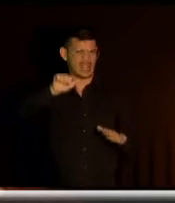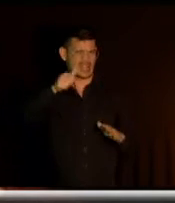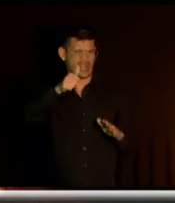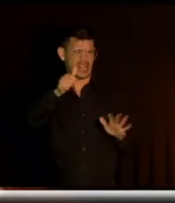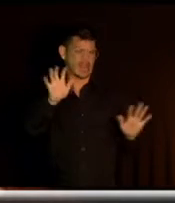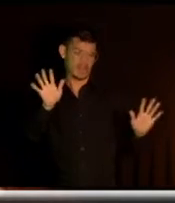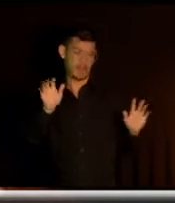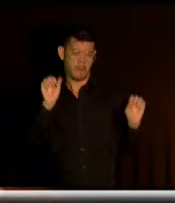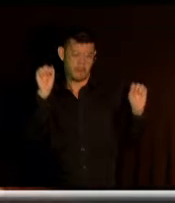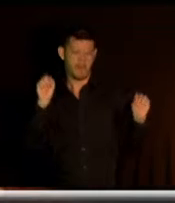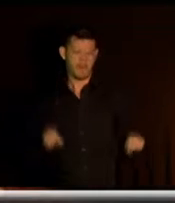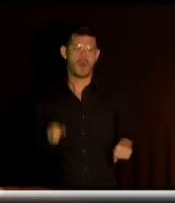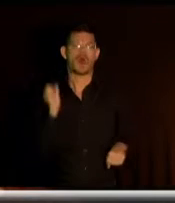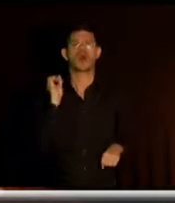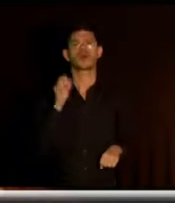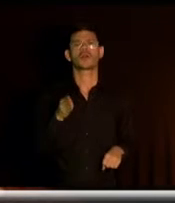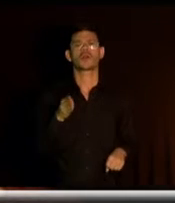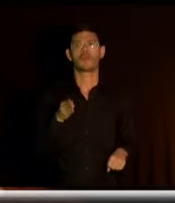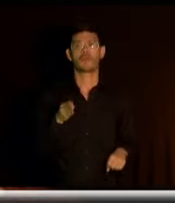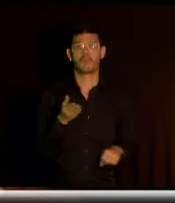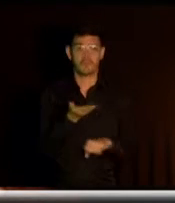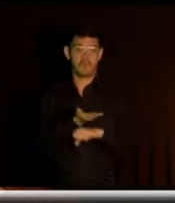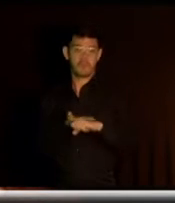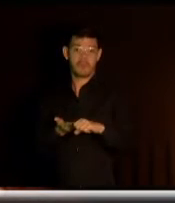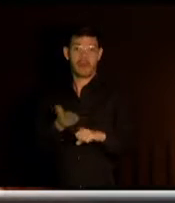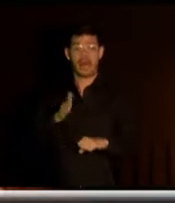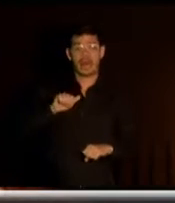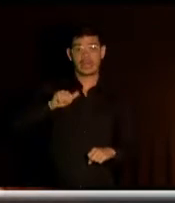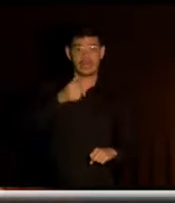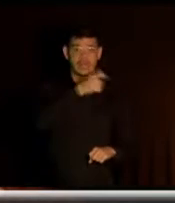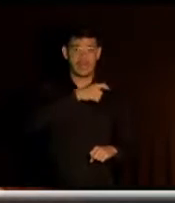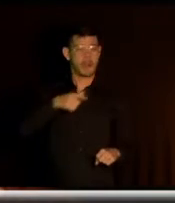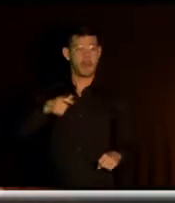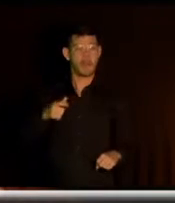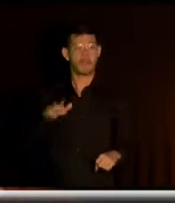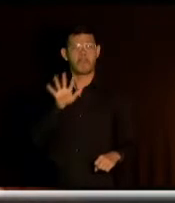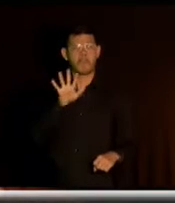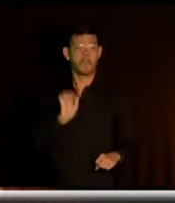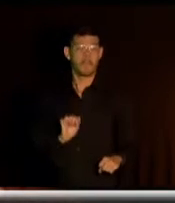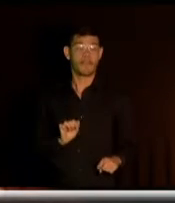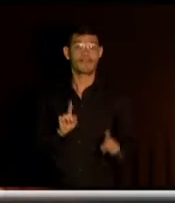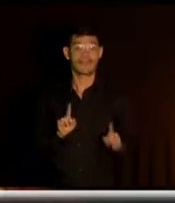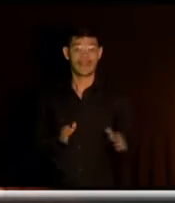Podrían crear un club con 5 atletas, pero para formar la liga sí